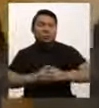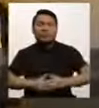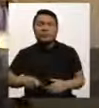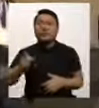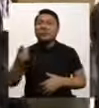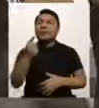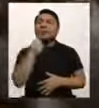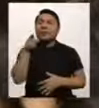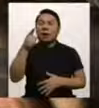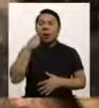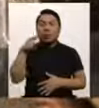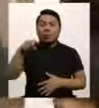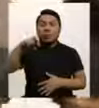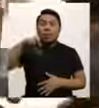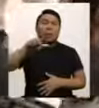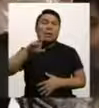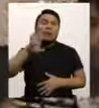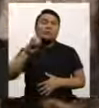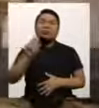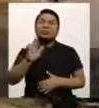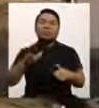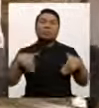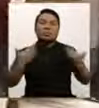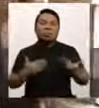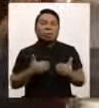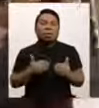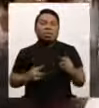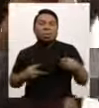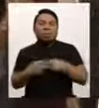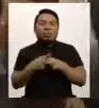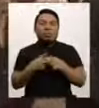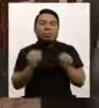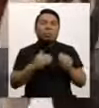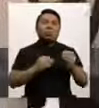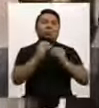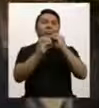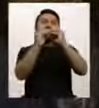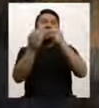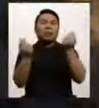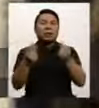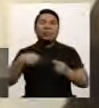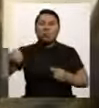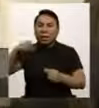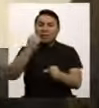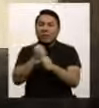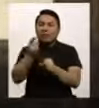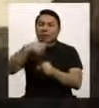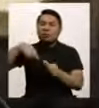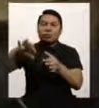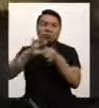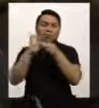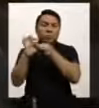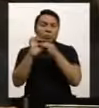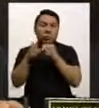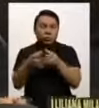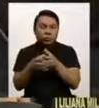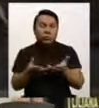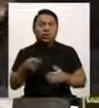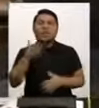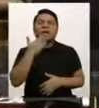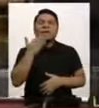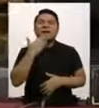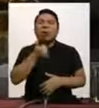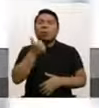que con Pablo de la Flor no se pudo avanzar porque el trabajo se realiza en conjunto. Describió el perfil de quien podría ser